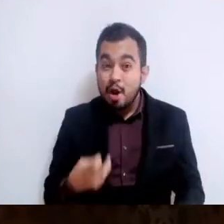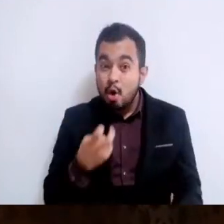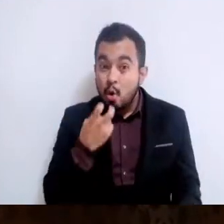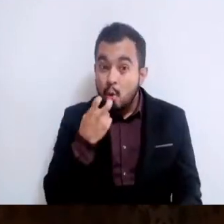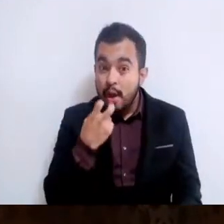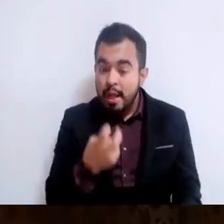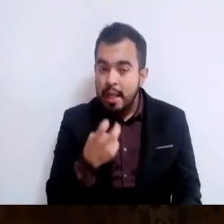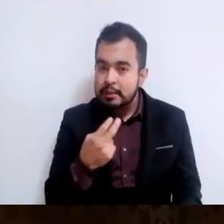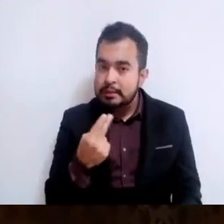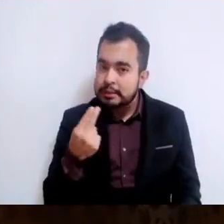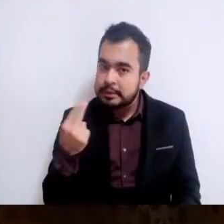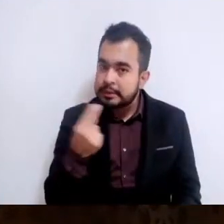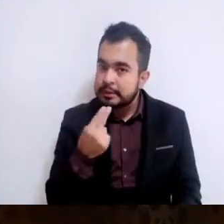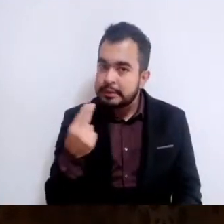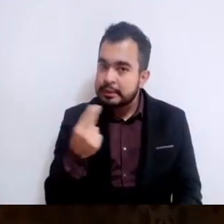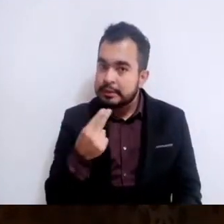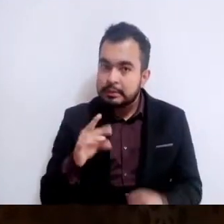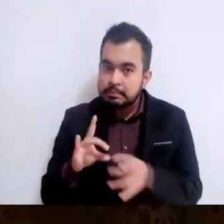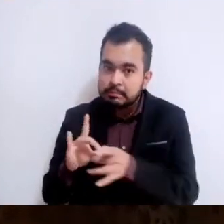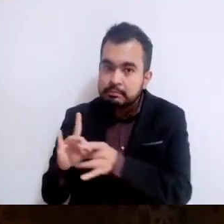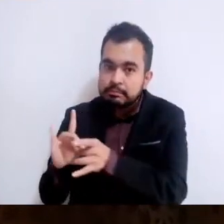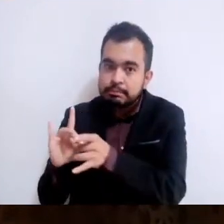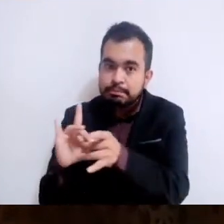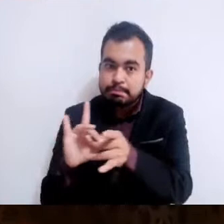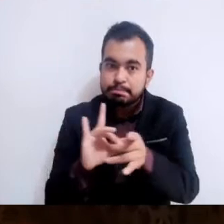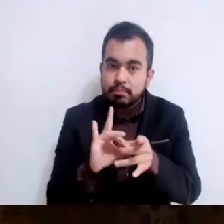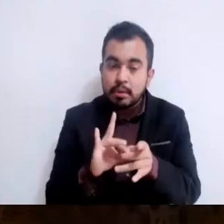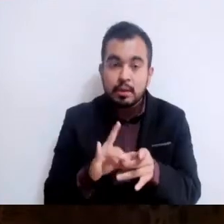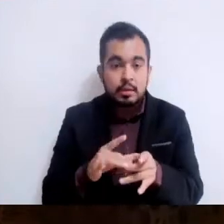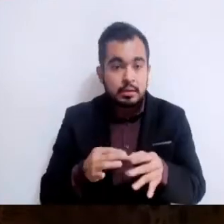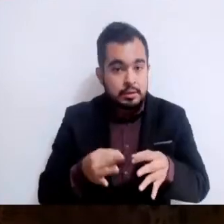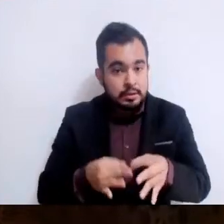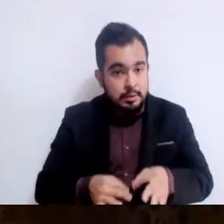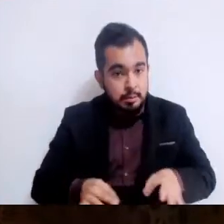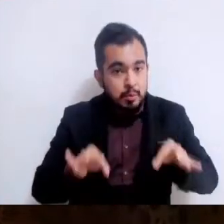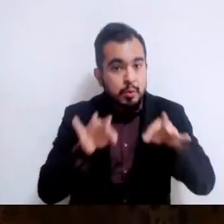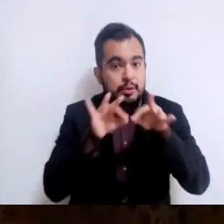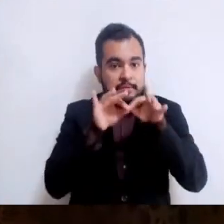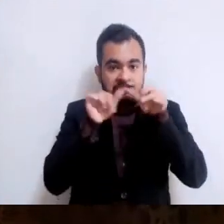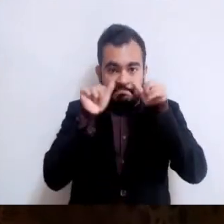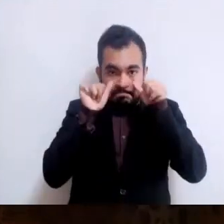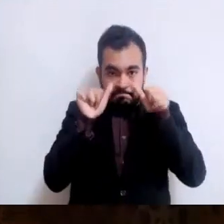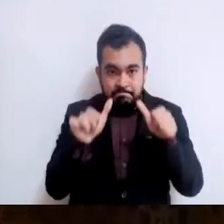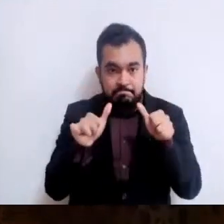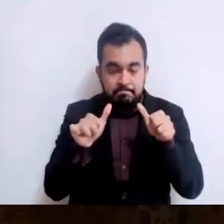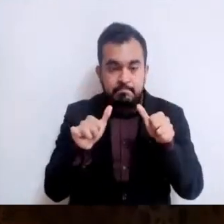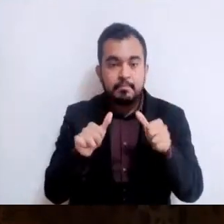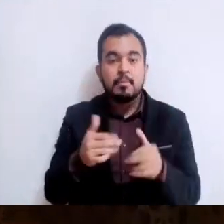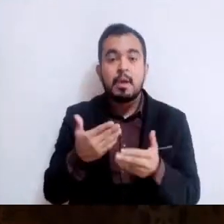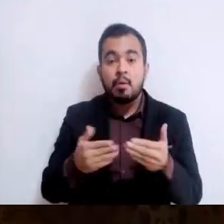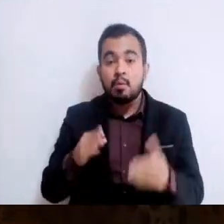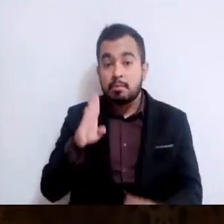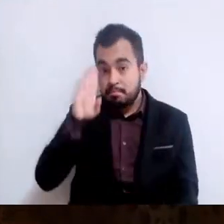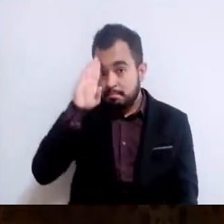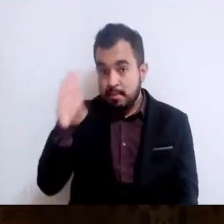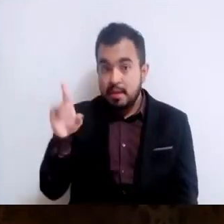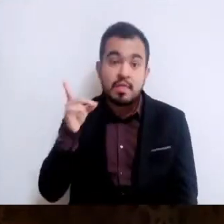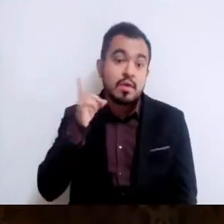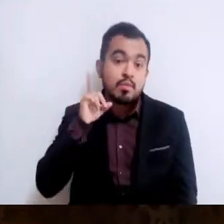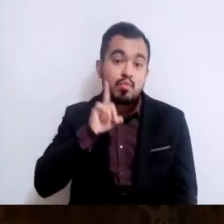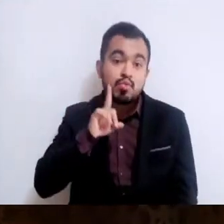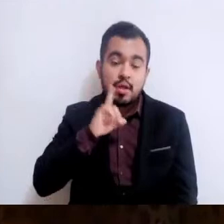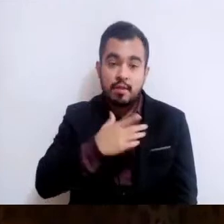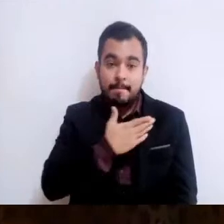de atención fundamental. Hoy me dirijo a la diputada Mónica Angélica Álvarez Nemer, presidenta de la